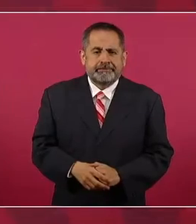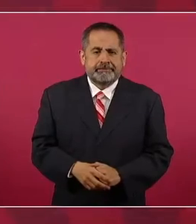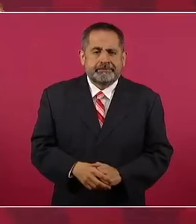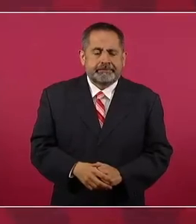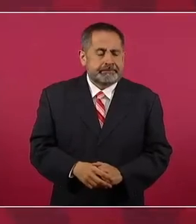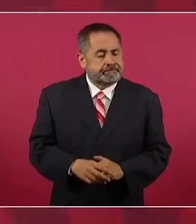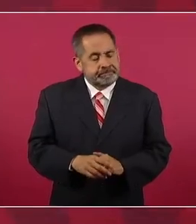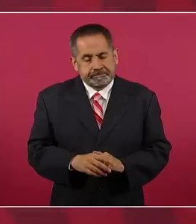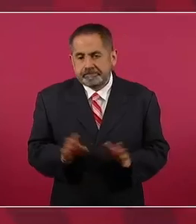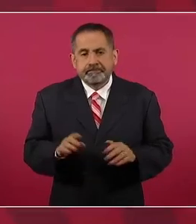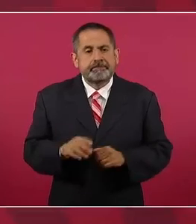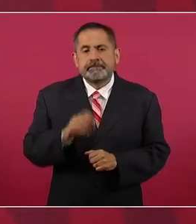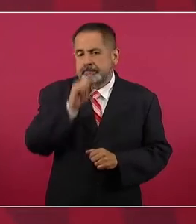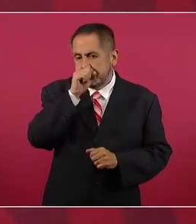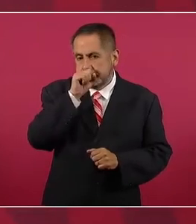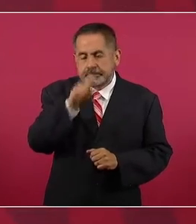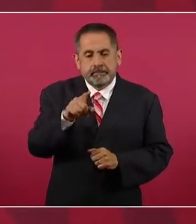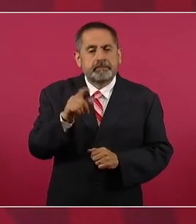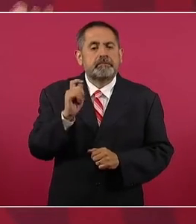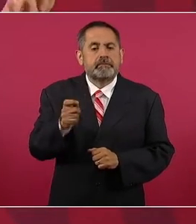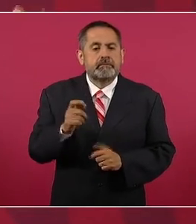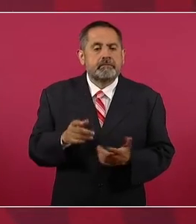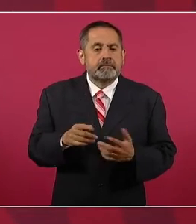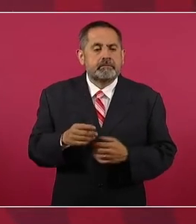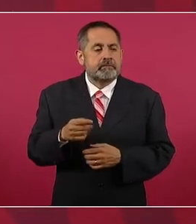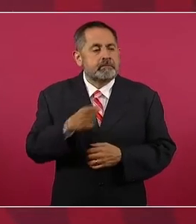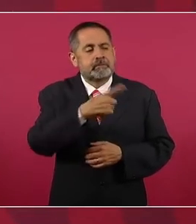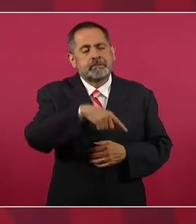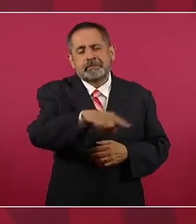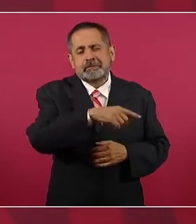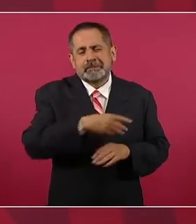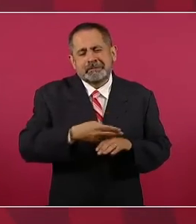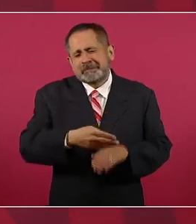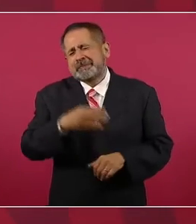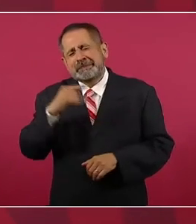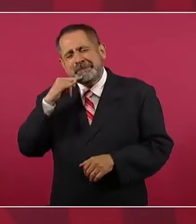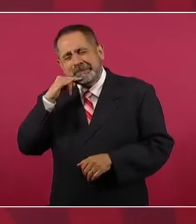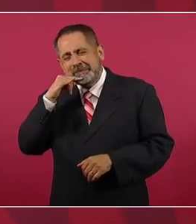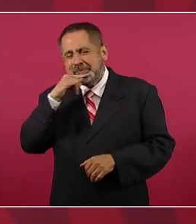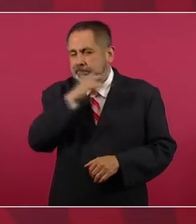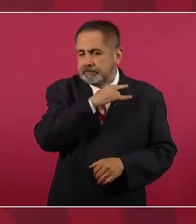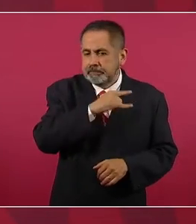Y además, pues mucha hipocresía en todo esto.